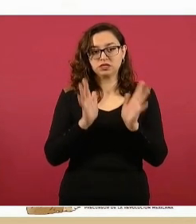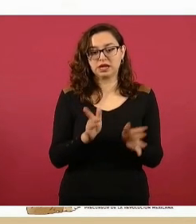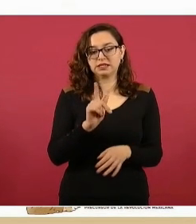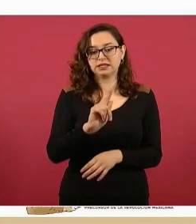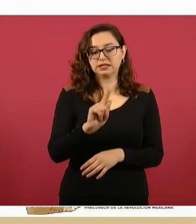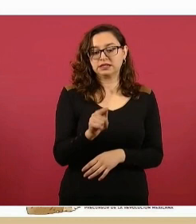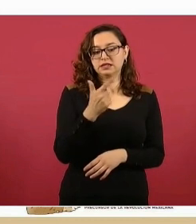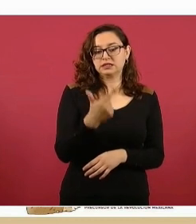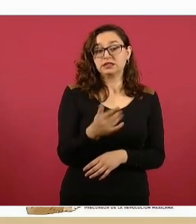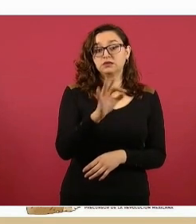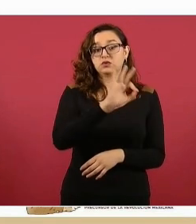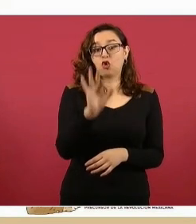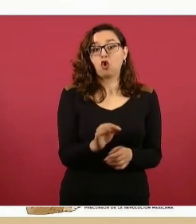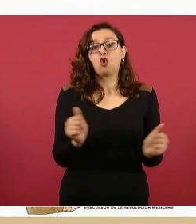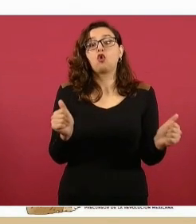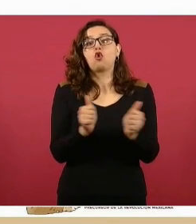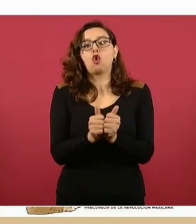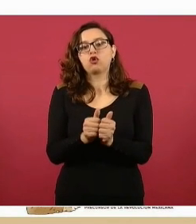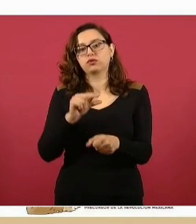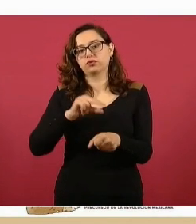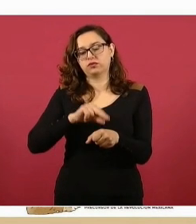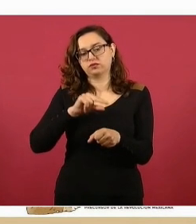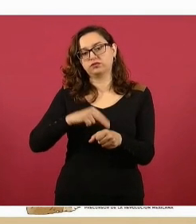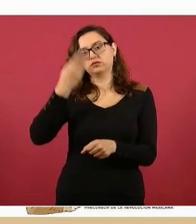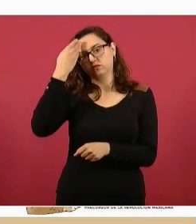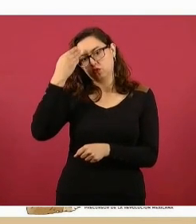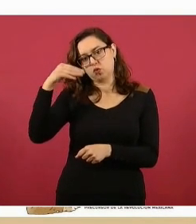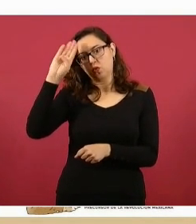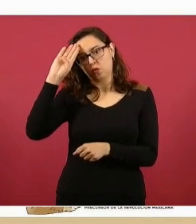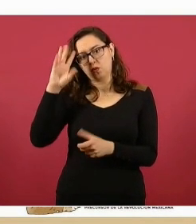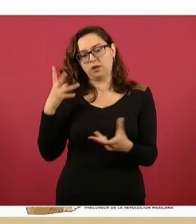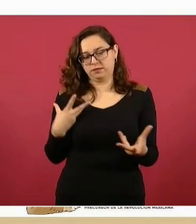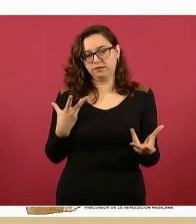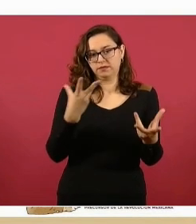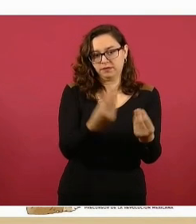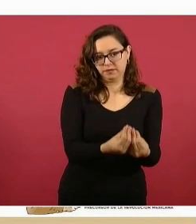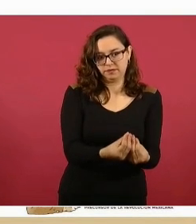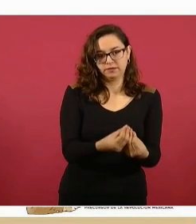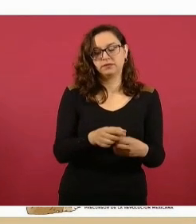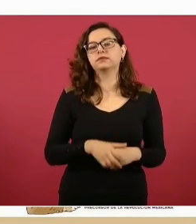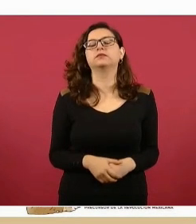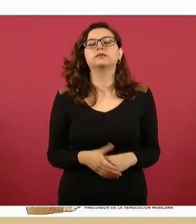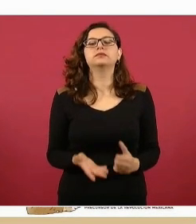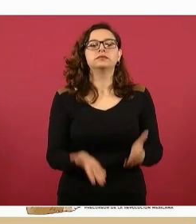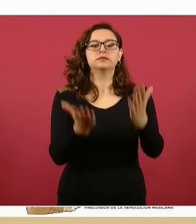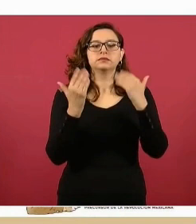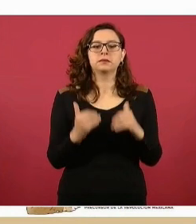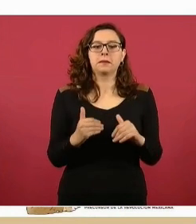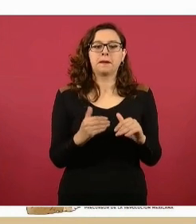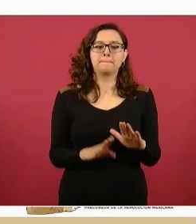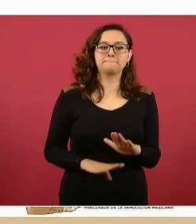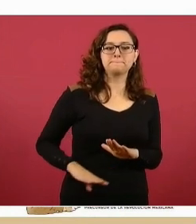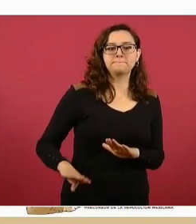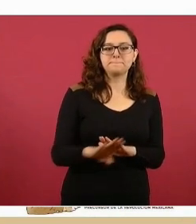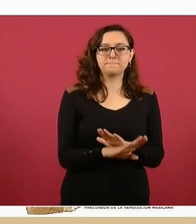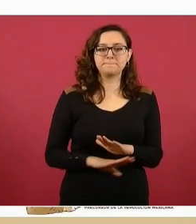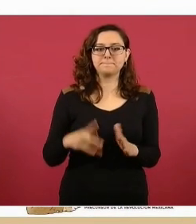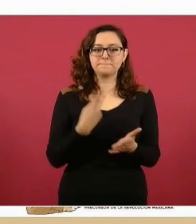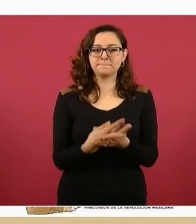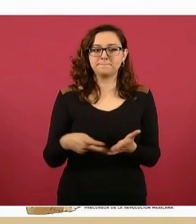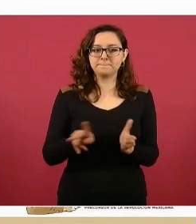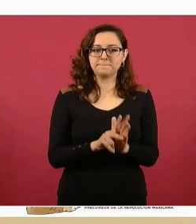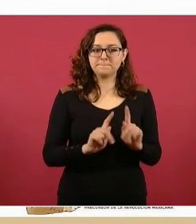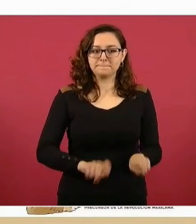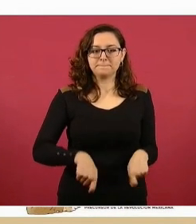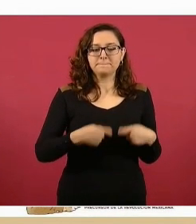y respecto a la basificación la regularización de todas las categorías esto ya incluye médicas médicos generales enfermeras